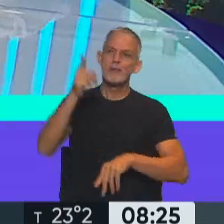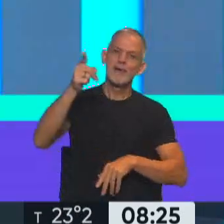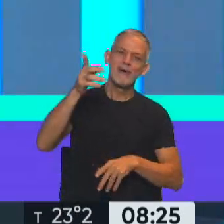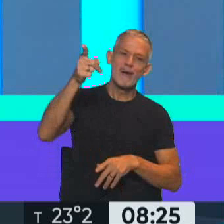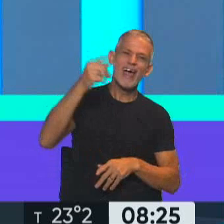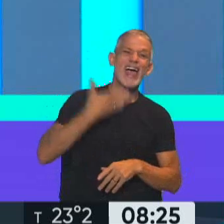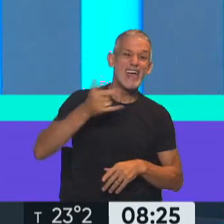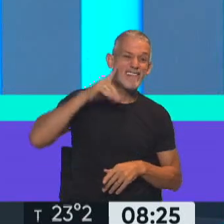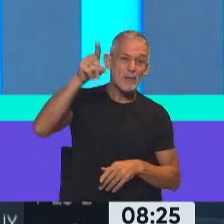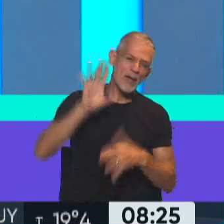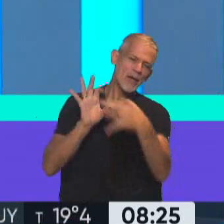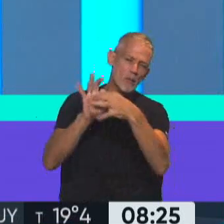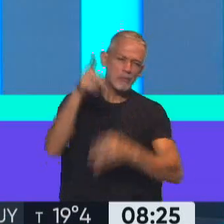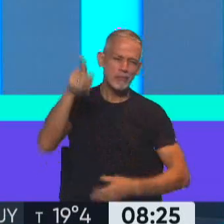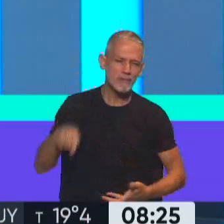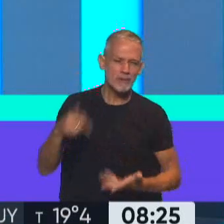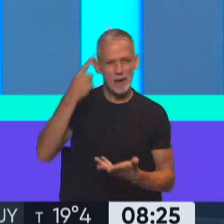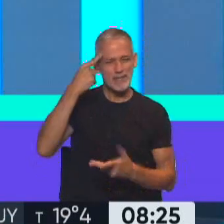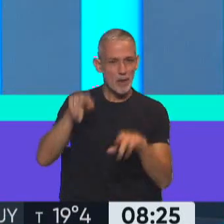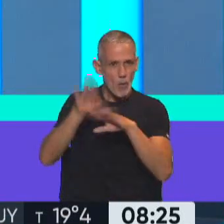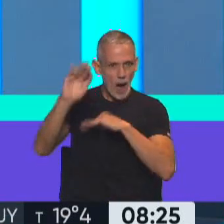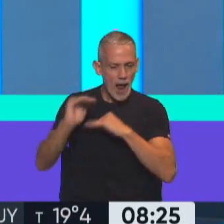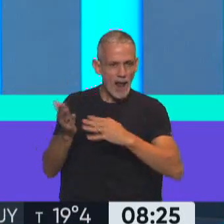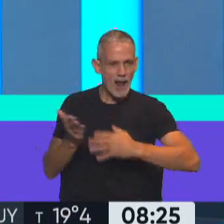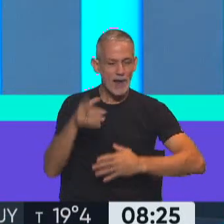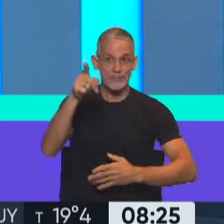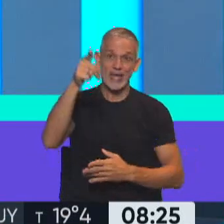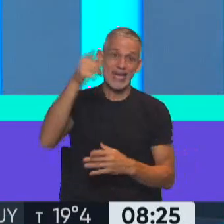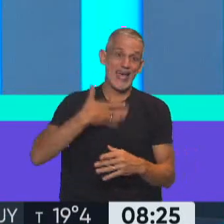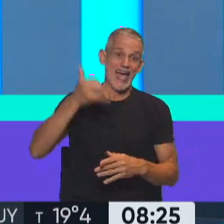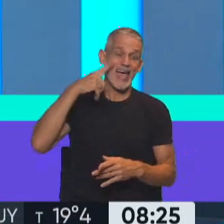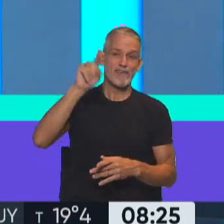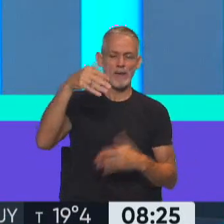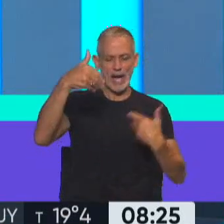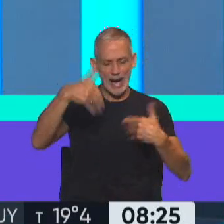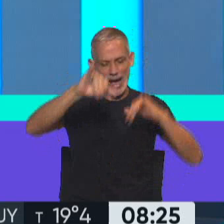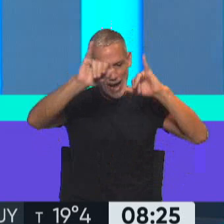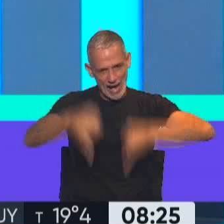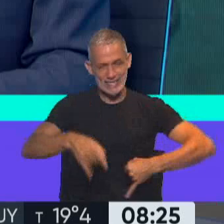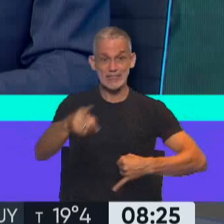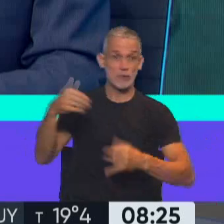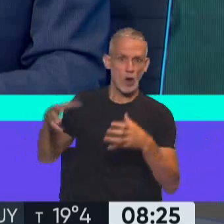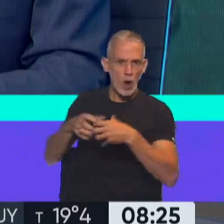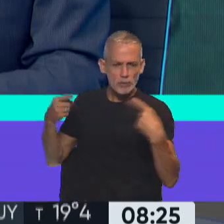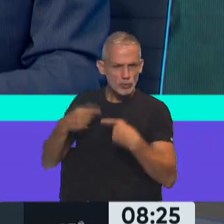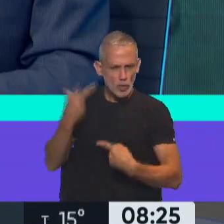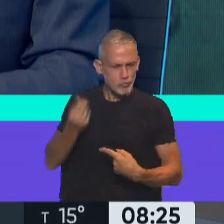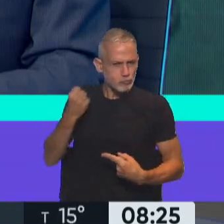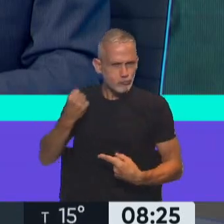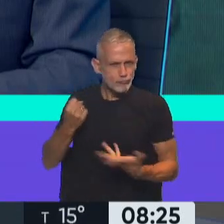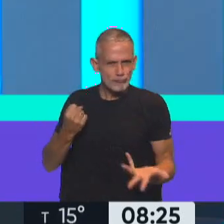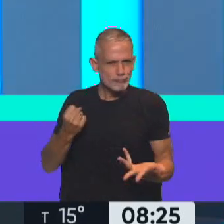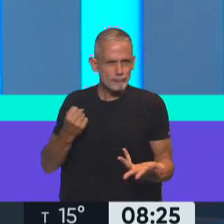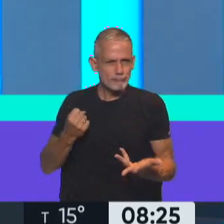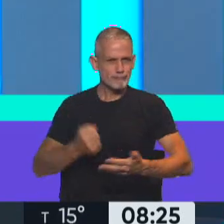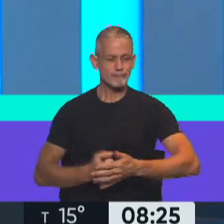duro del FMI, el que tuvo que, de alguna manera, transigir y aceptar que no